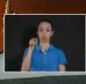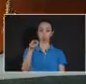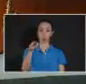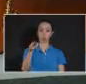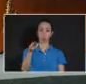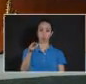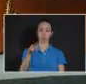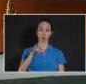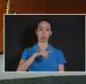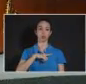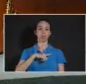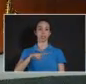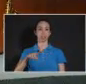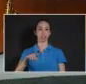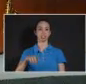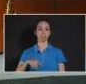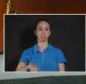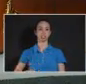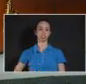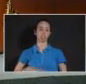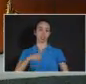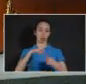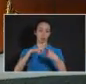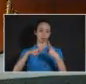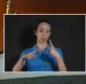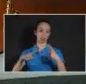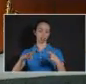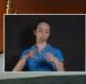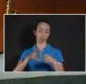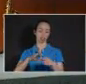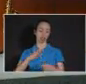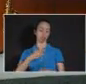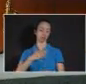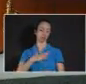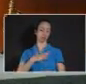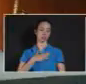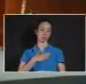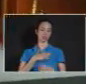la mitad de mi naranja.